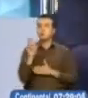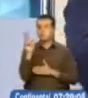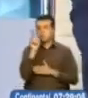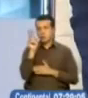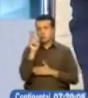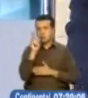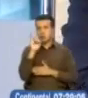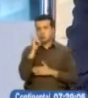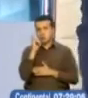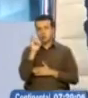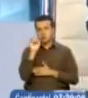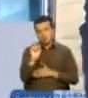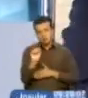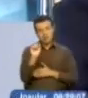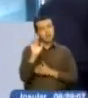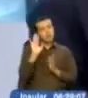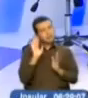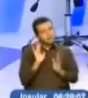viernes de jueves chiquito, creo.